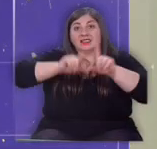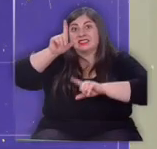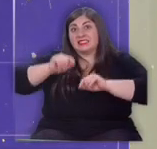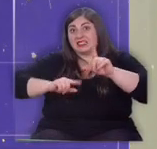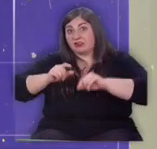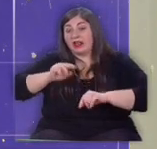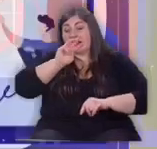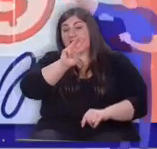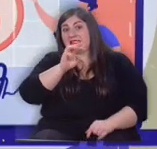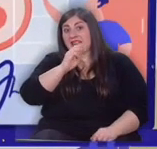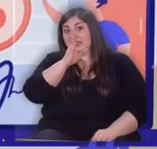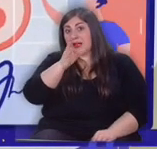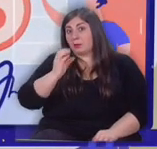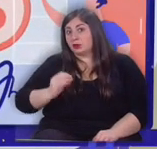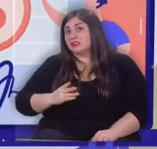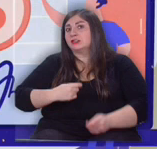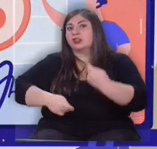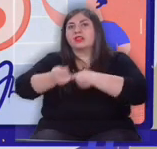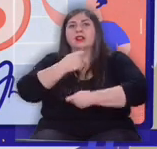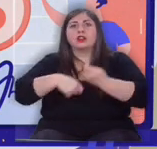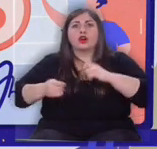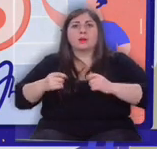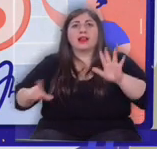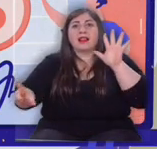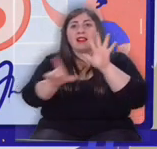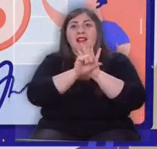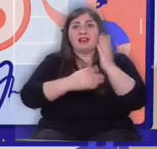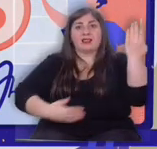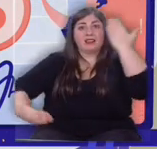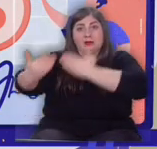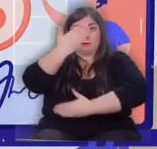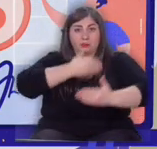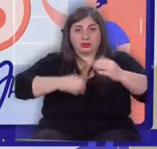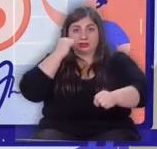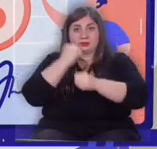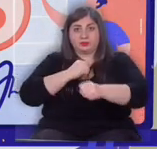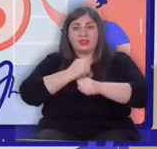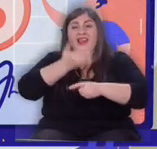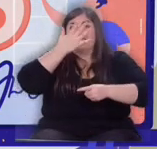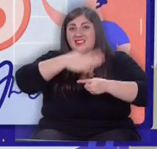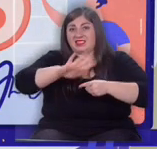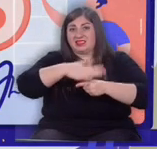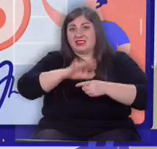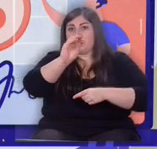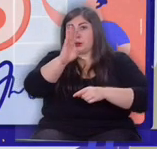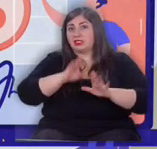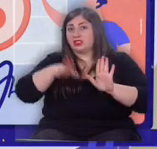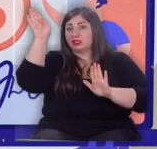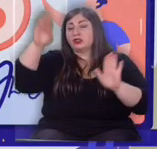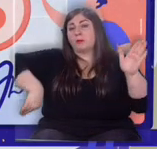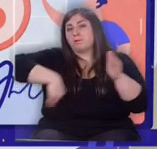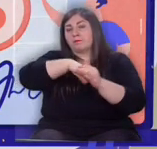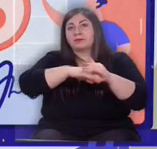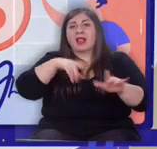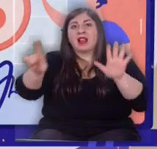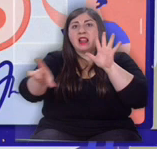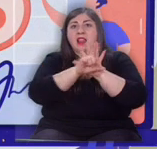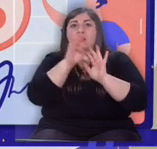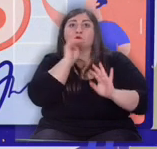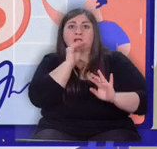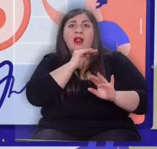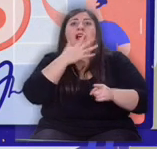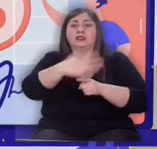entregadas, un 30% del comercio se acogió a la Ley de Protección del Empleo, un 15% reducirá personal y usará la ley,